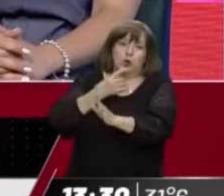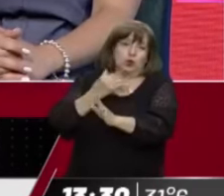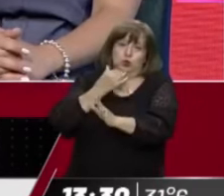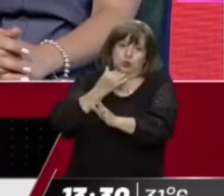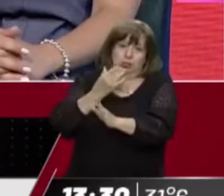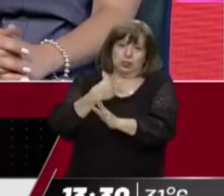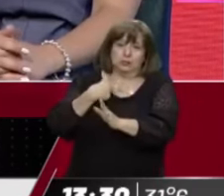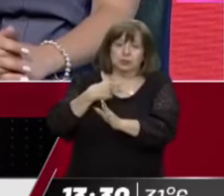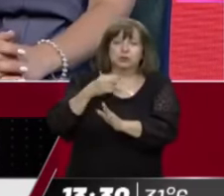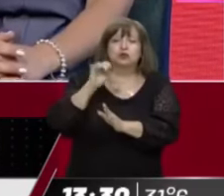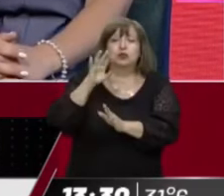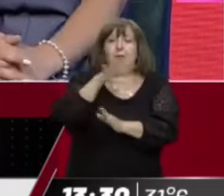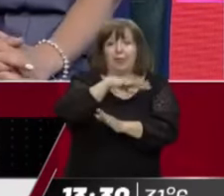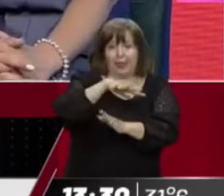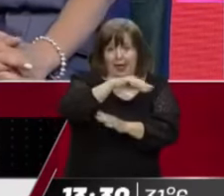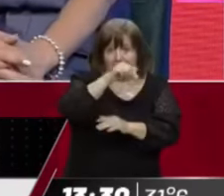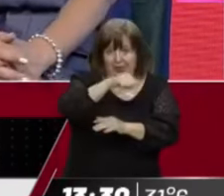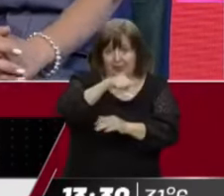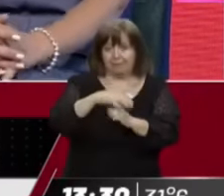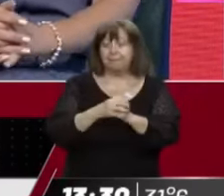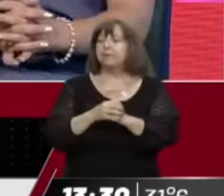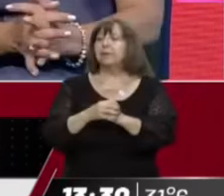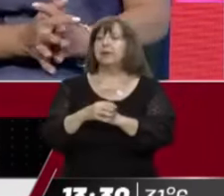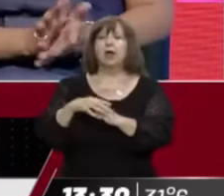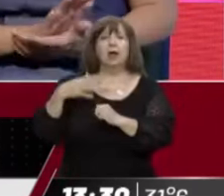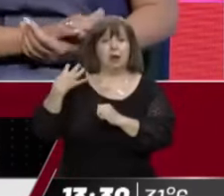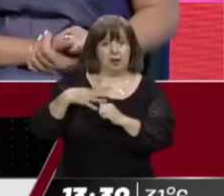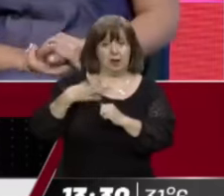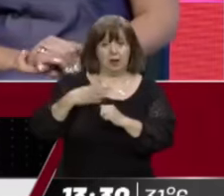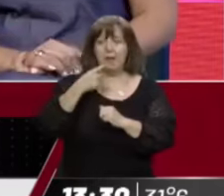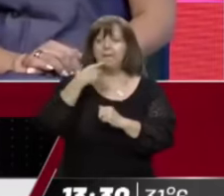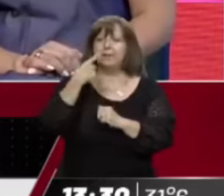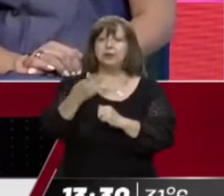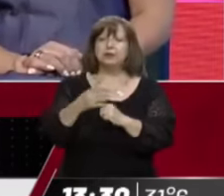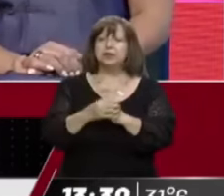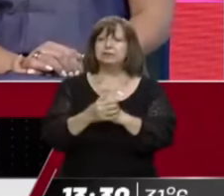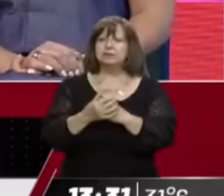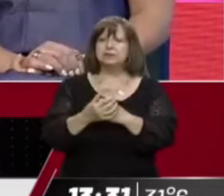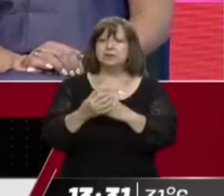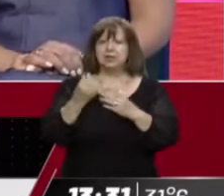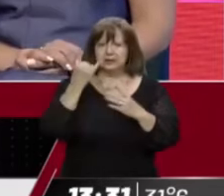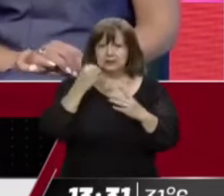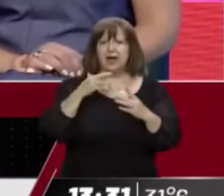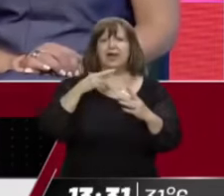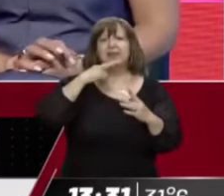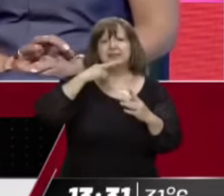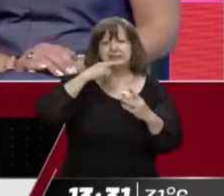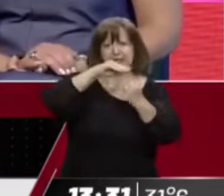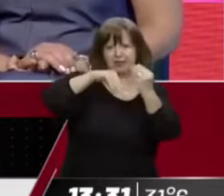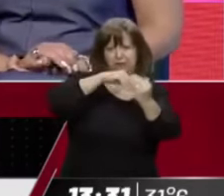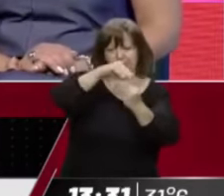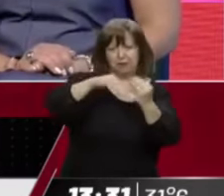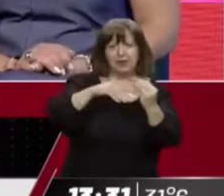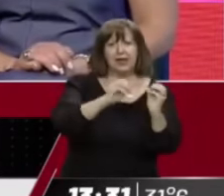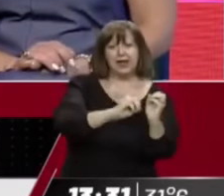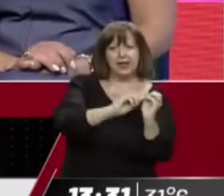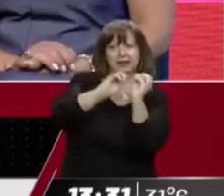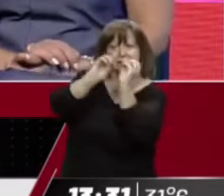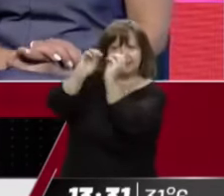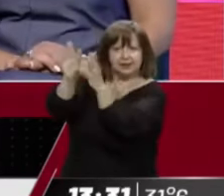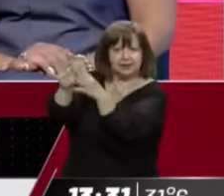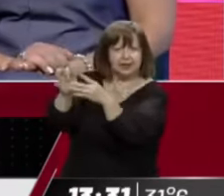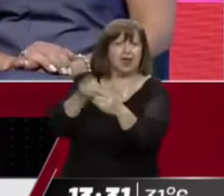semana y puntualmente a las familias a estas familias afectadas bueno sabemos que están ayudando pero cu Cuál va a ser la ayuda